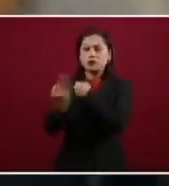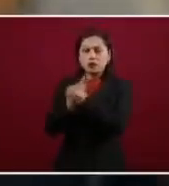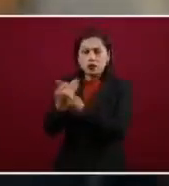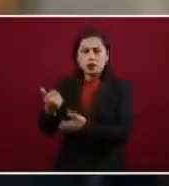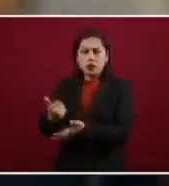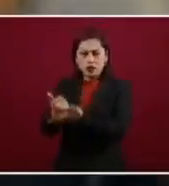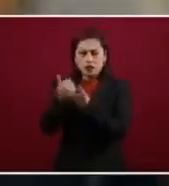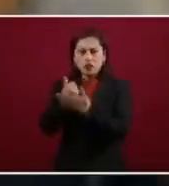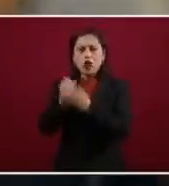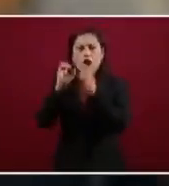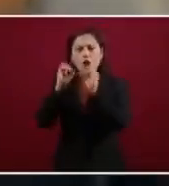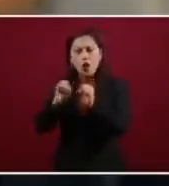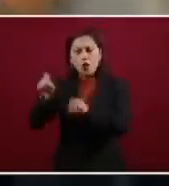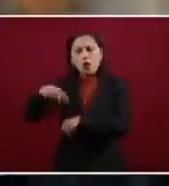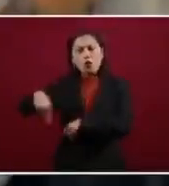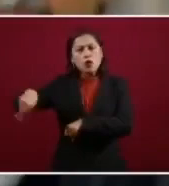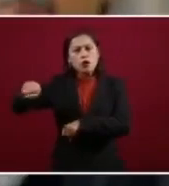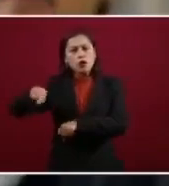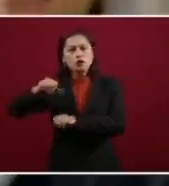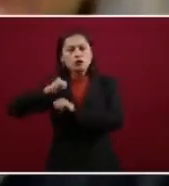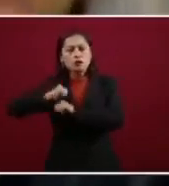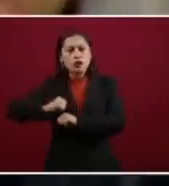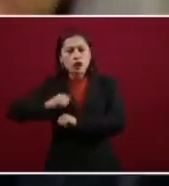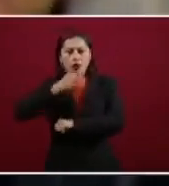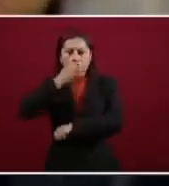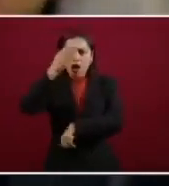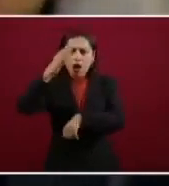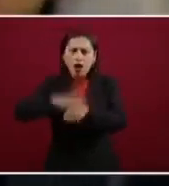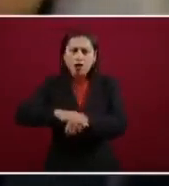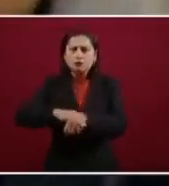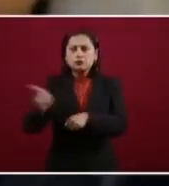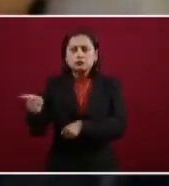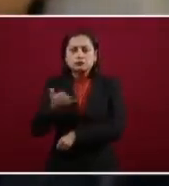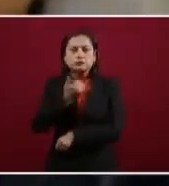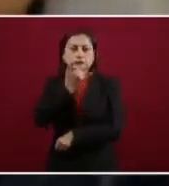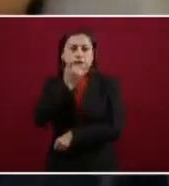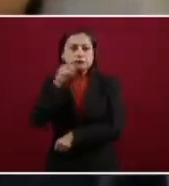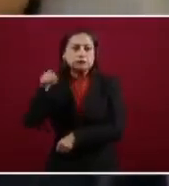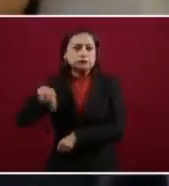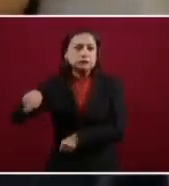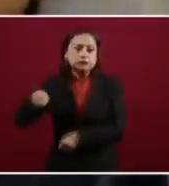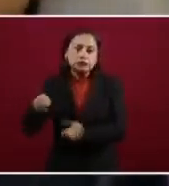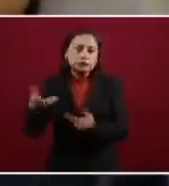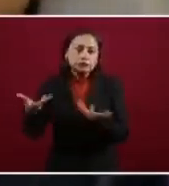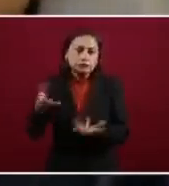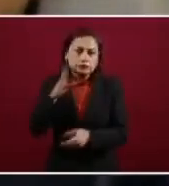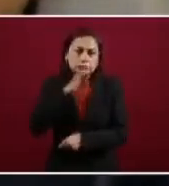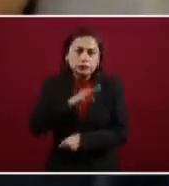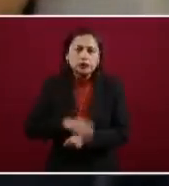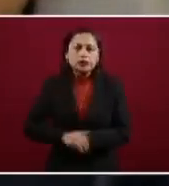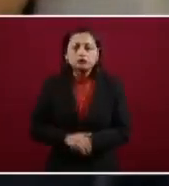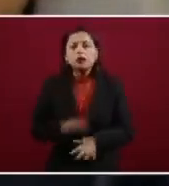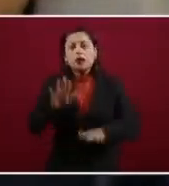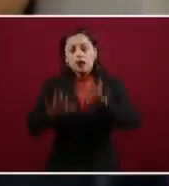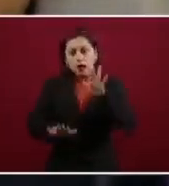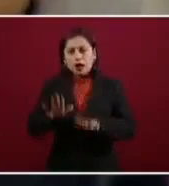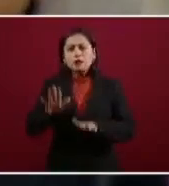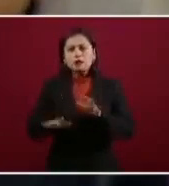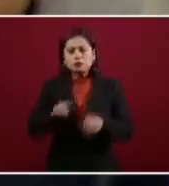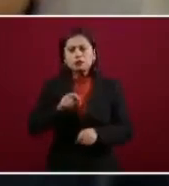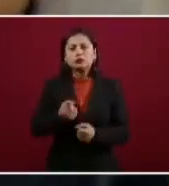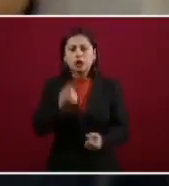nunca lo hemos hecho que reconozcan eso no todos somos vivís no todos estamos con los conservadores